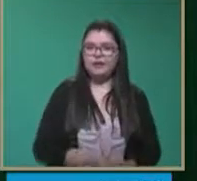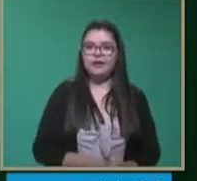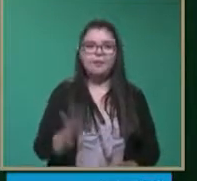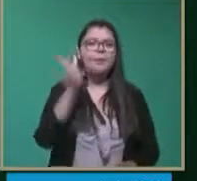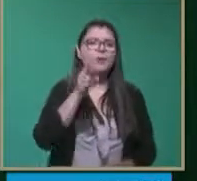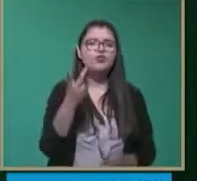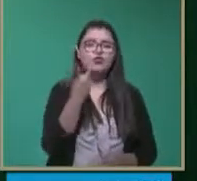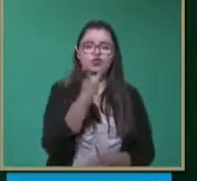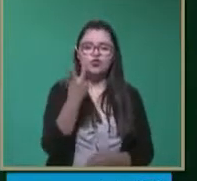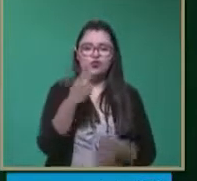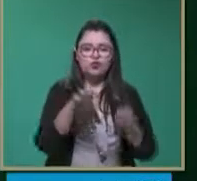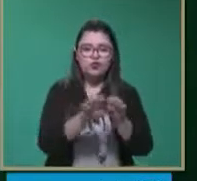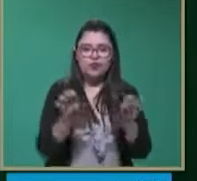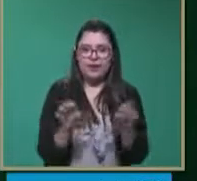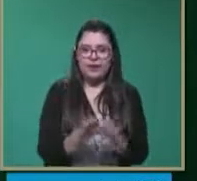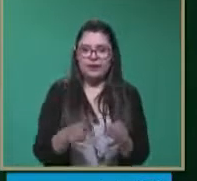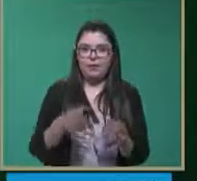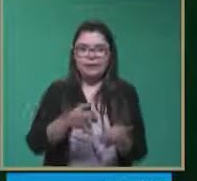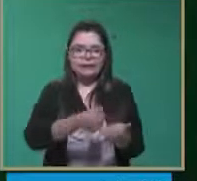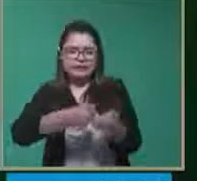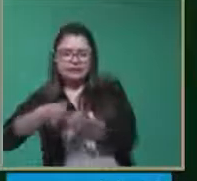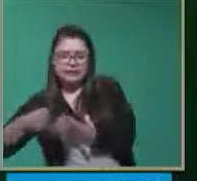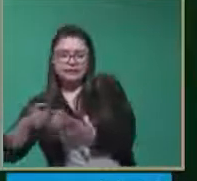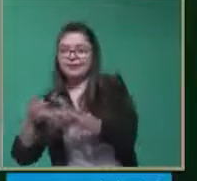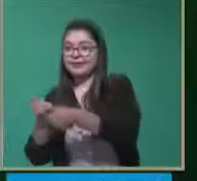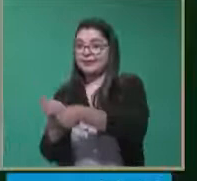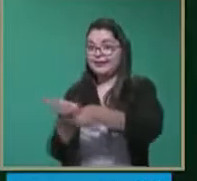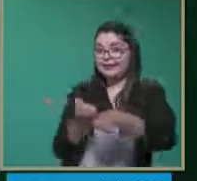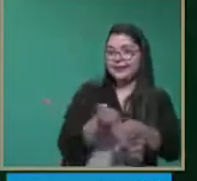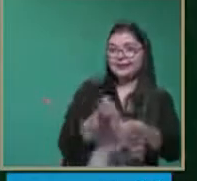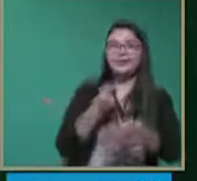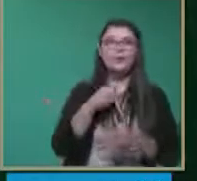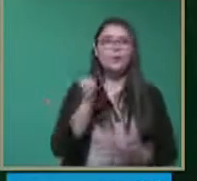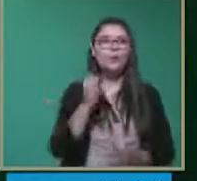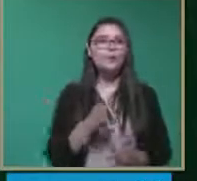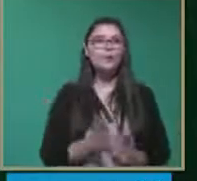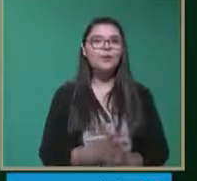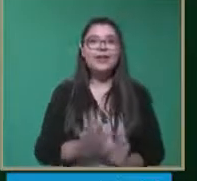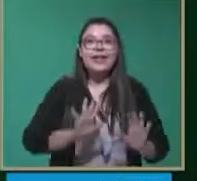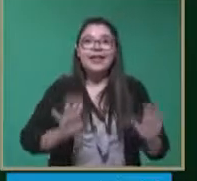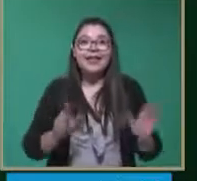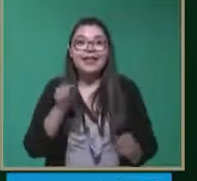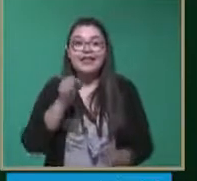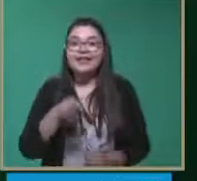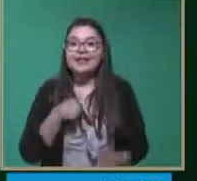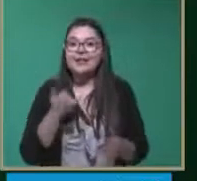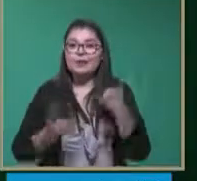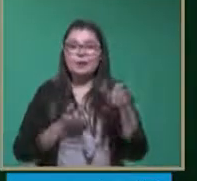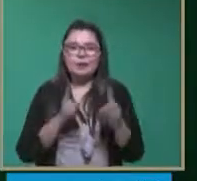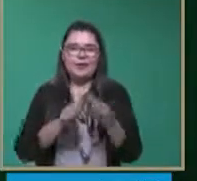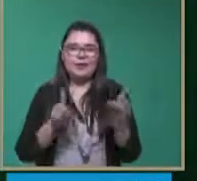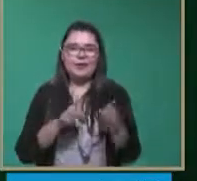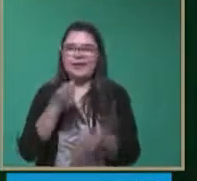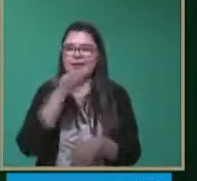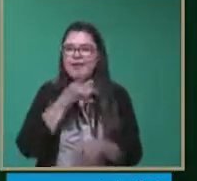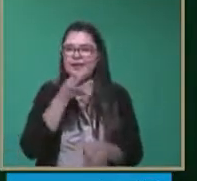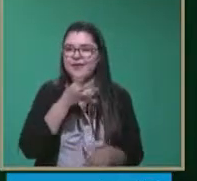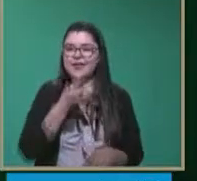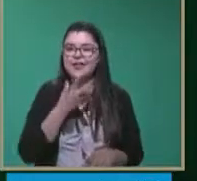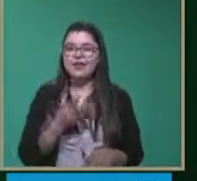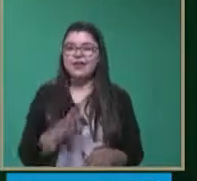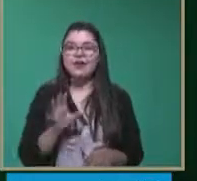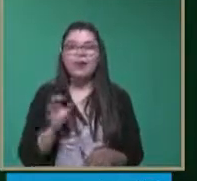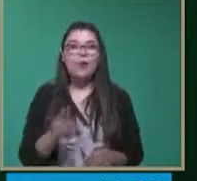Y también hay otro juego, maestra. En este, pues ya a lo mejor lo hemos jugado en las fiestas o en